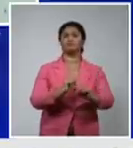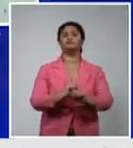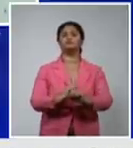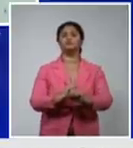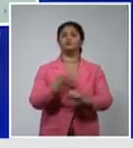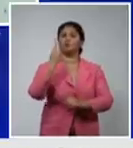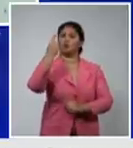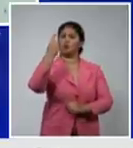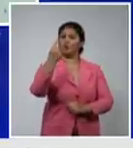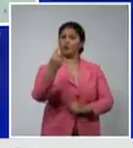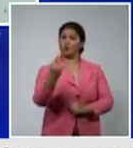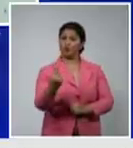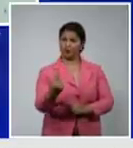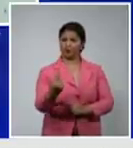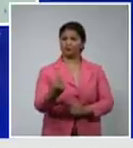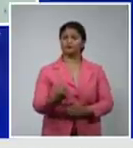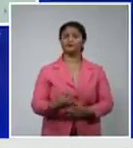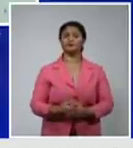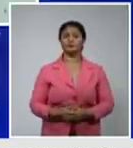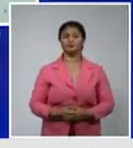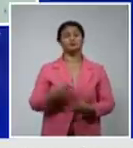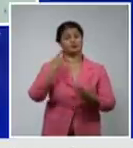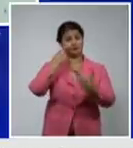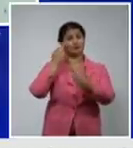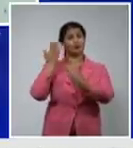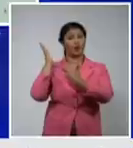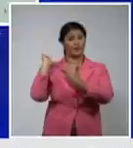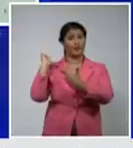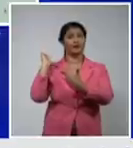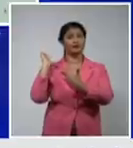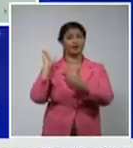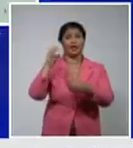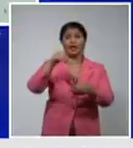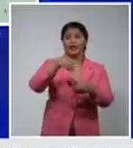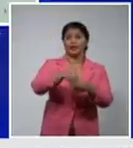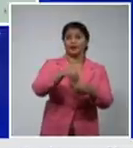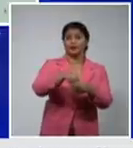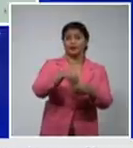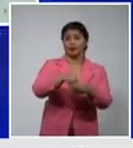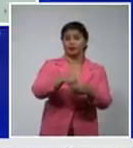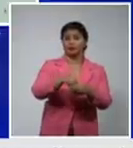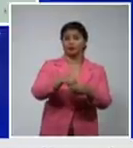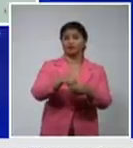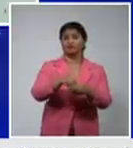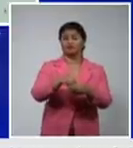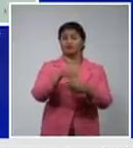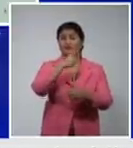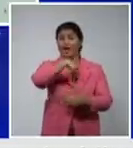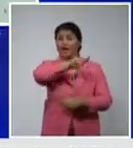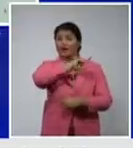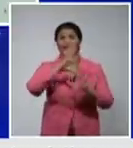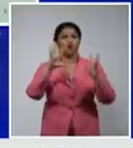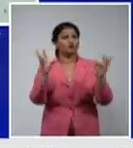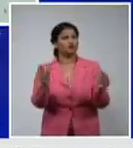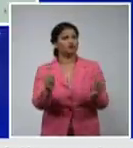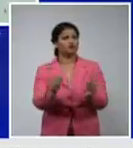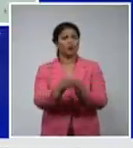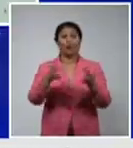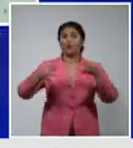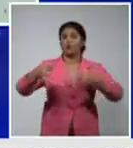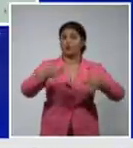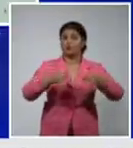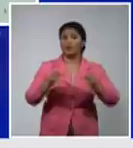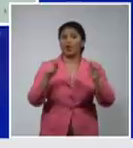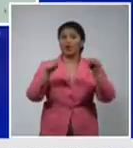caso autóctono cada uno. Como ven, una presencia, un diagnóstico ayer en todos sus municipios, pero de